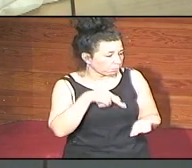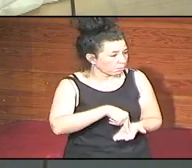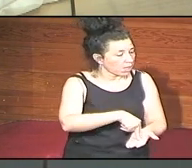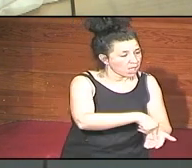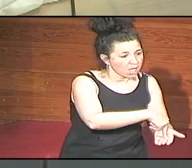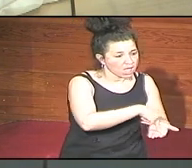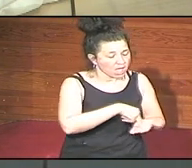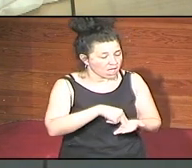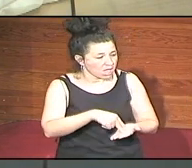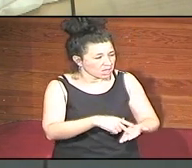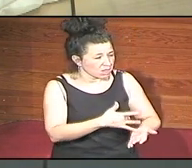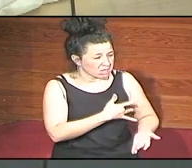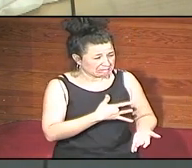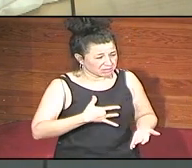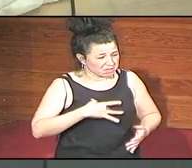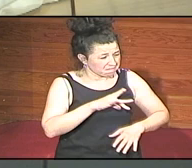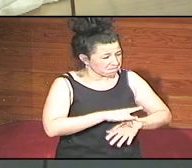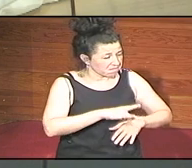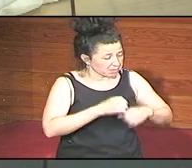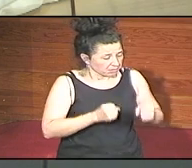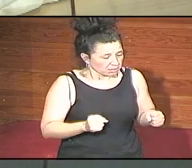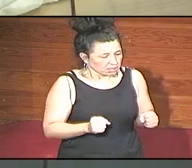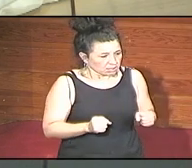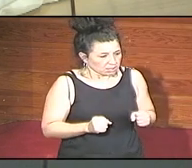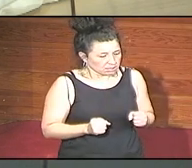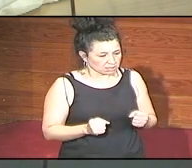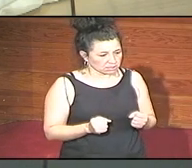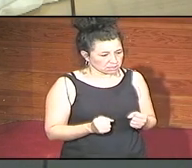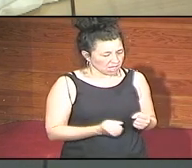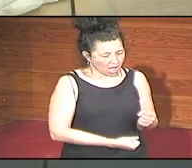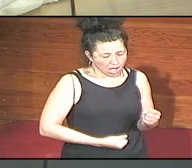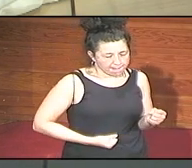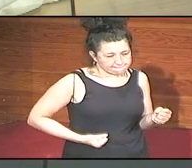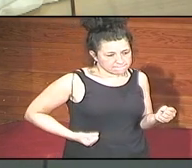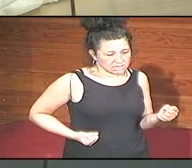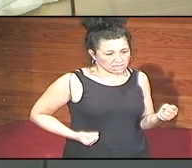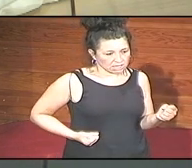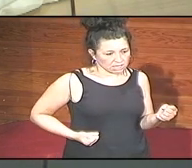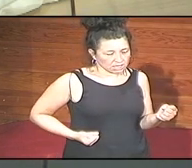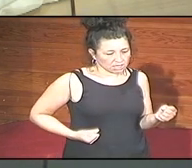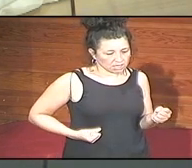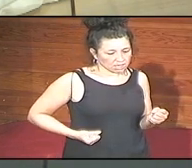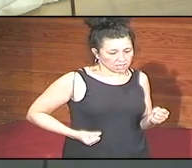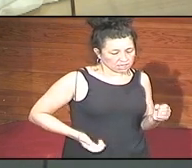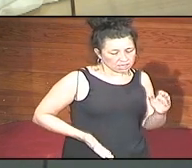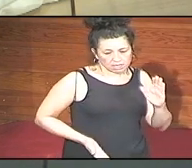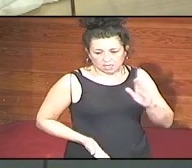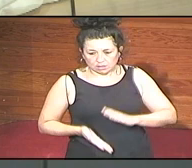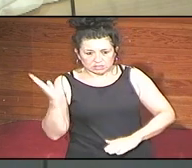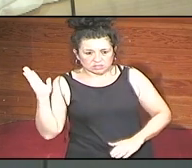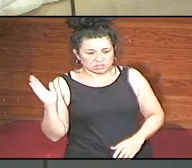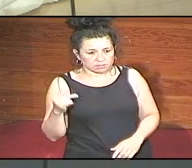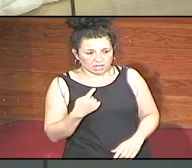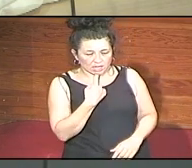con una pulmonía de la austria y tiritando y muerto de hambre y cuando se va yo os digo que